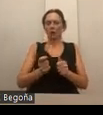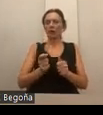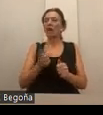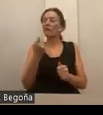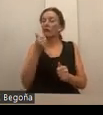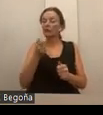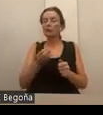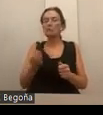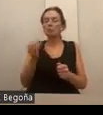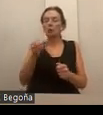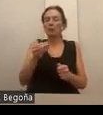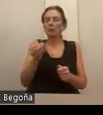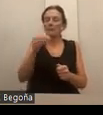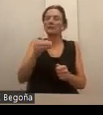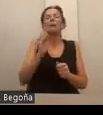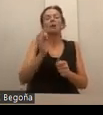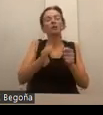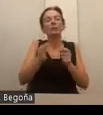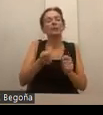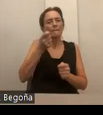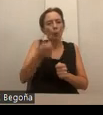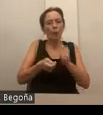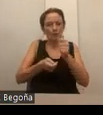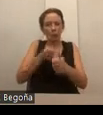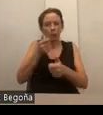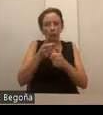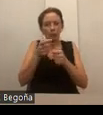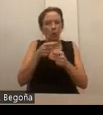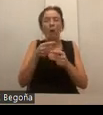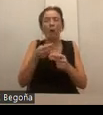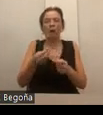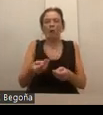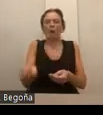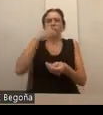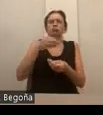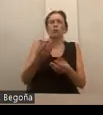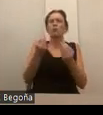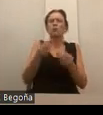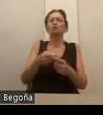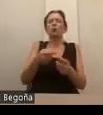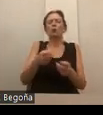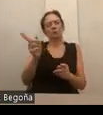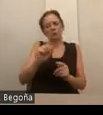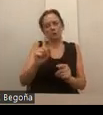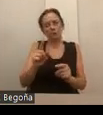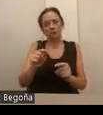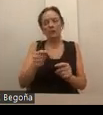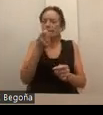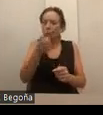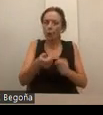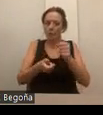así podemos ir aumentando, pero siempre progresivamente, no meter mucha cantidad de golpe porque se puede generar este problema de